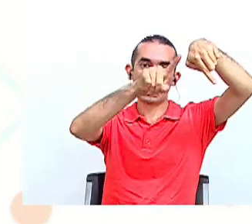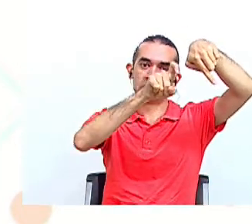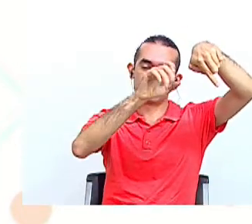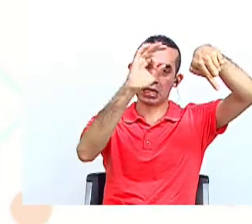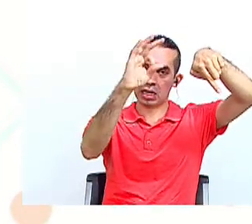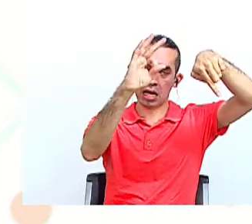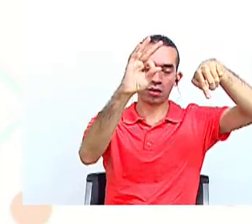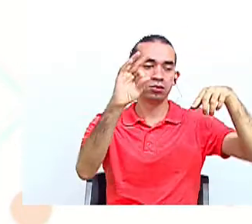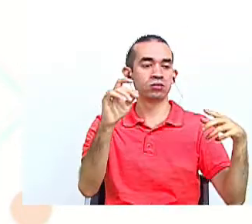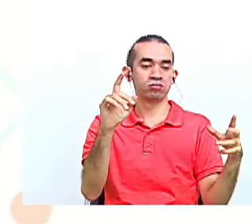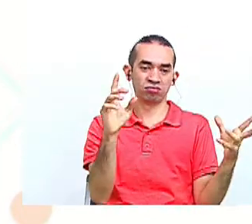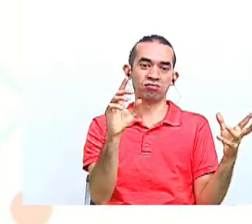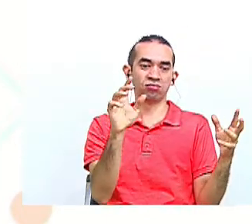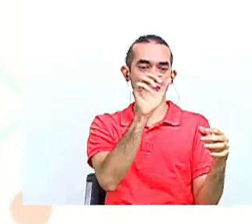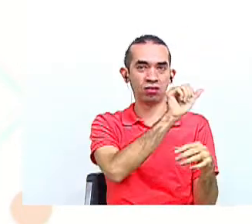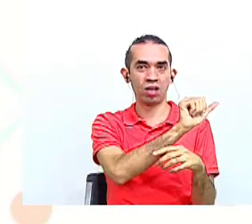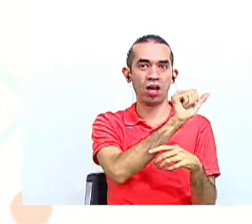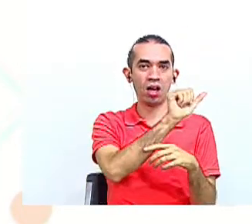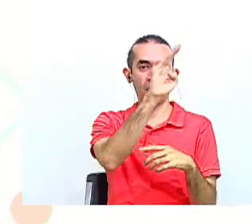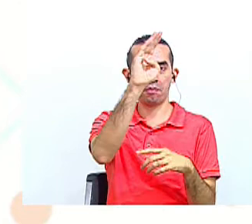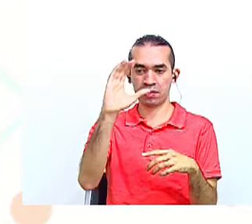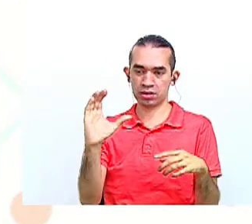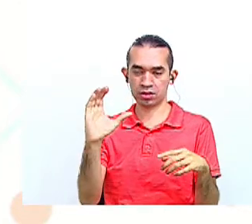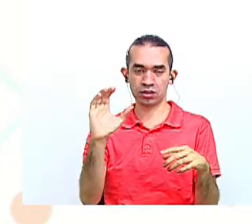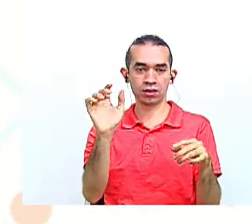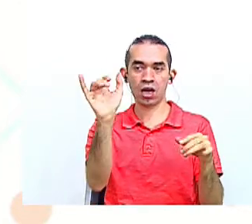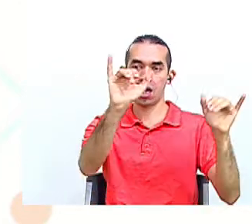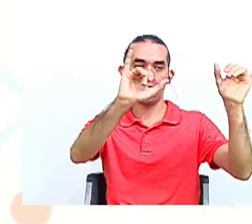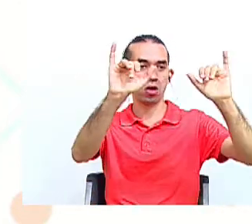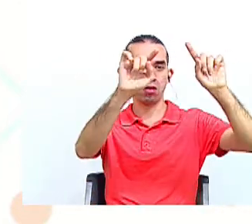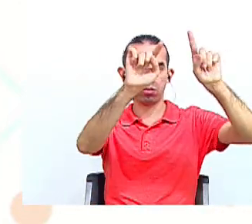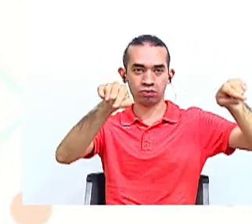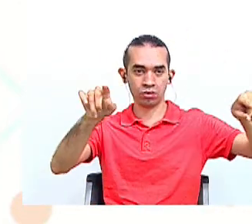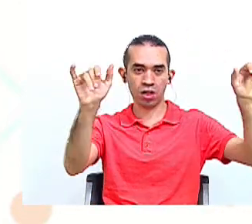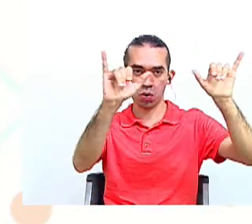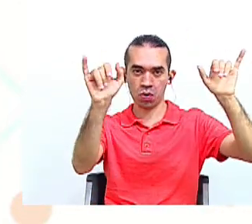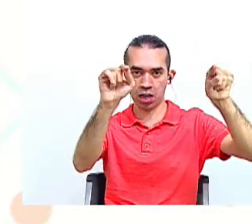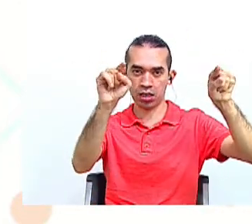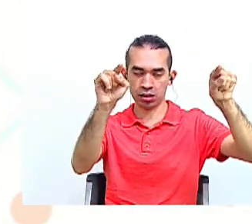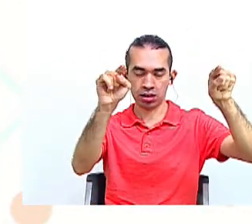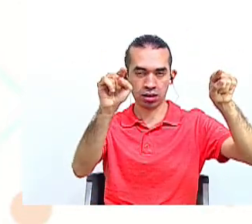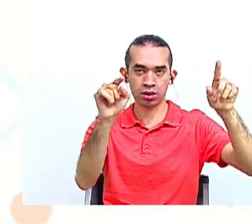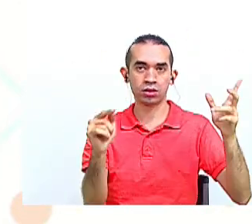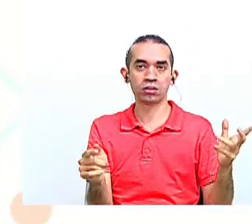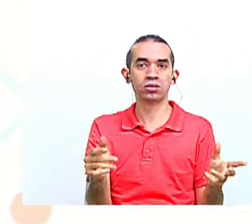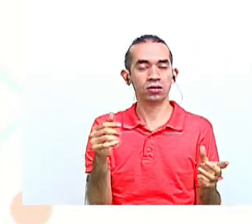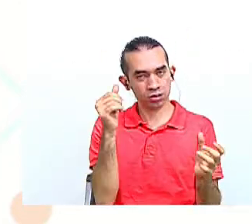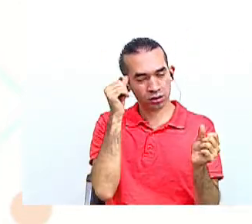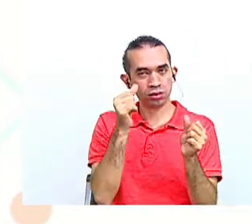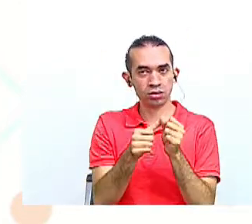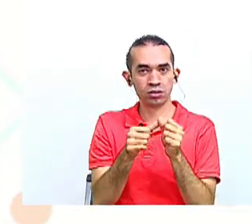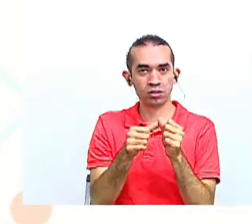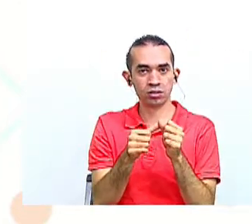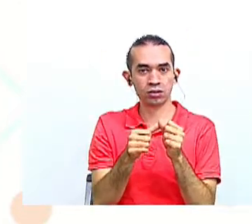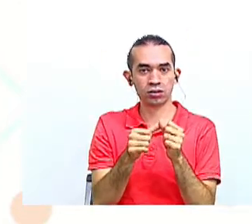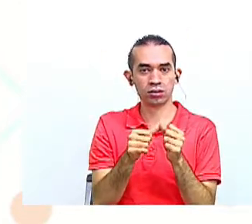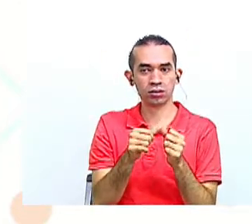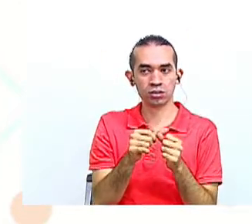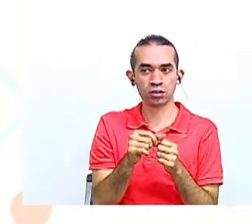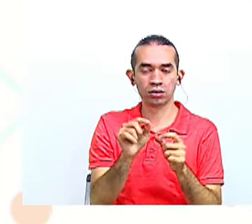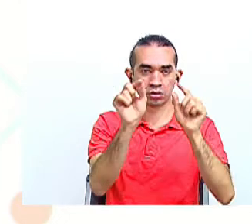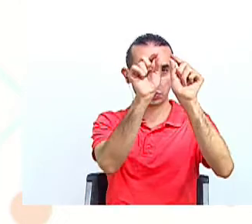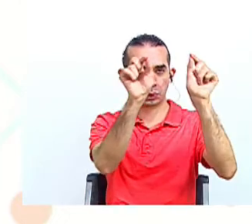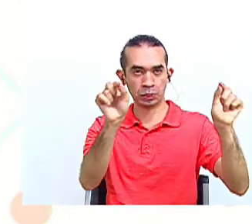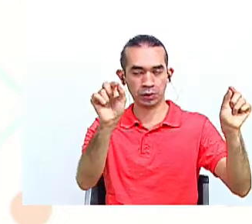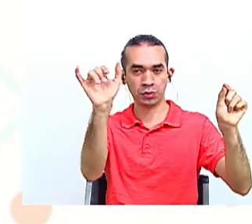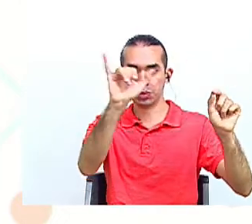y el triángulo ABC es isósceles, recordemos que isósceles es que tiene dos lados iguales.